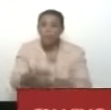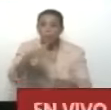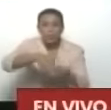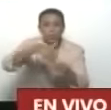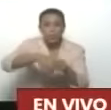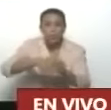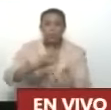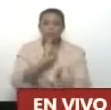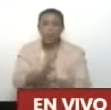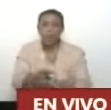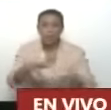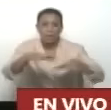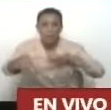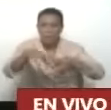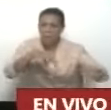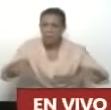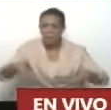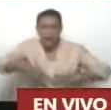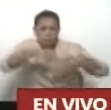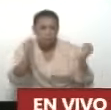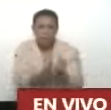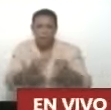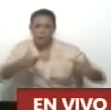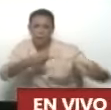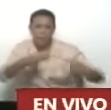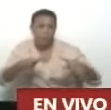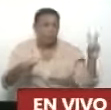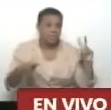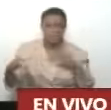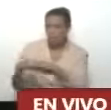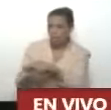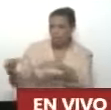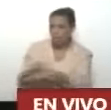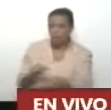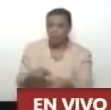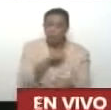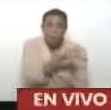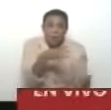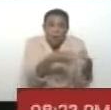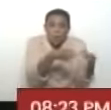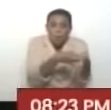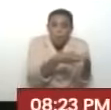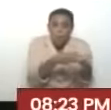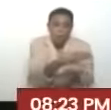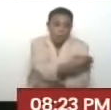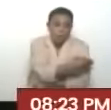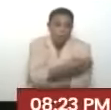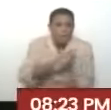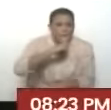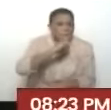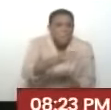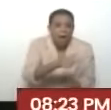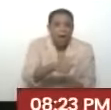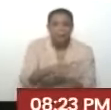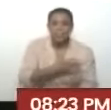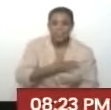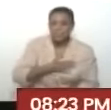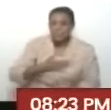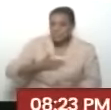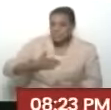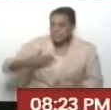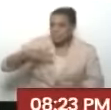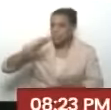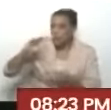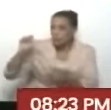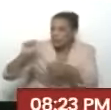que nos íbamos a dividir, y además. Y todo eso, presidente... O sea, ellos hablan desde los deseos, de lo que ellos quisieran. Es. No desde la realidad. Y todo eso